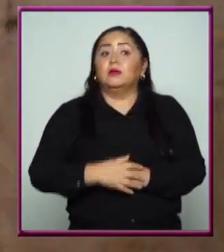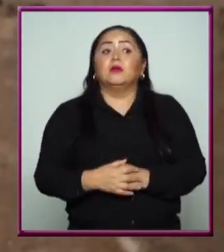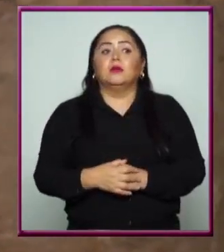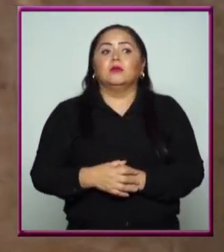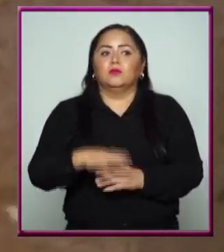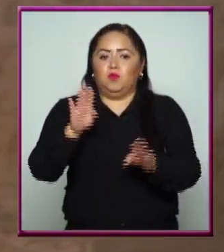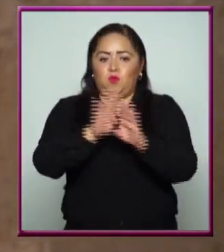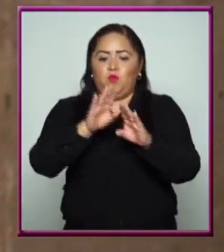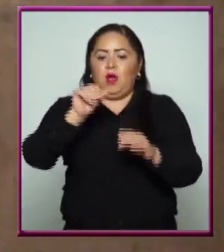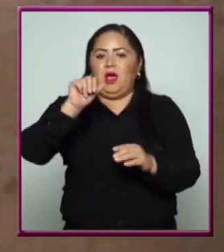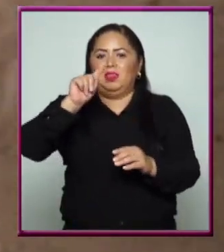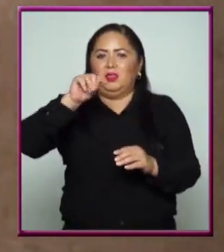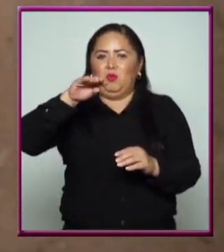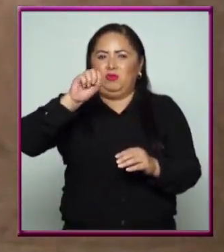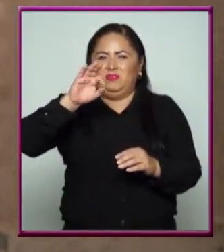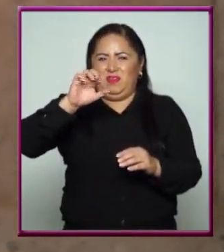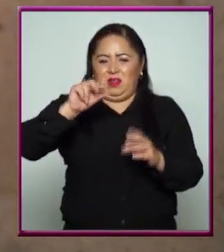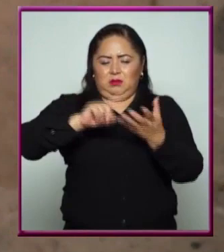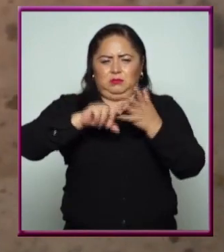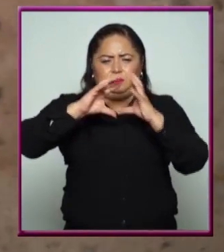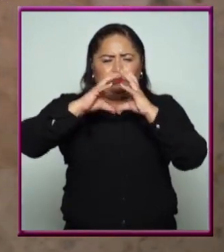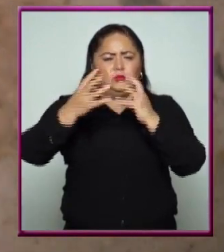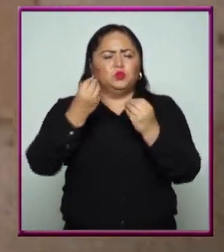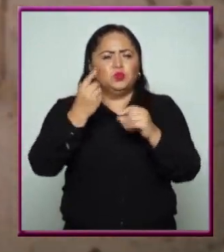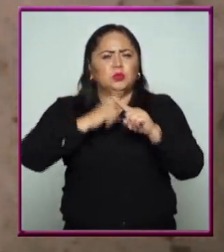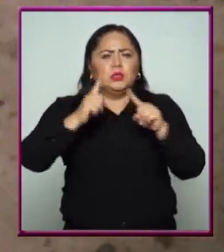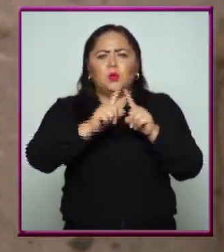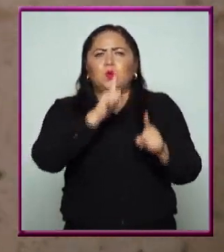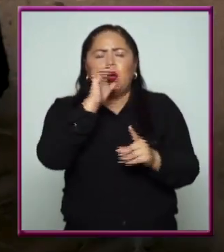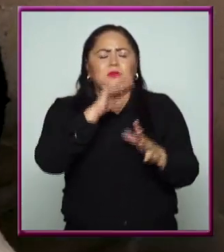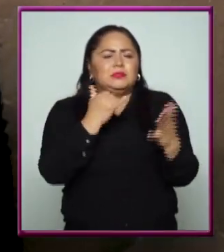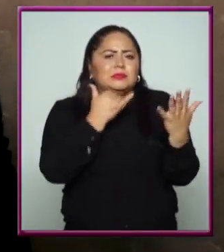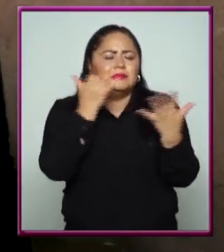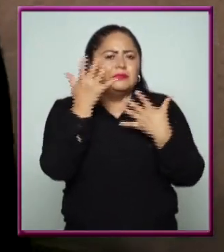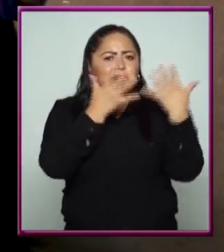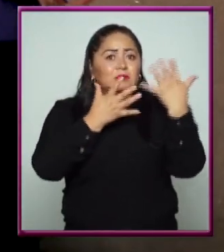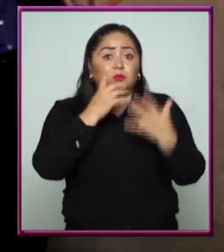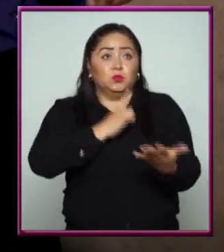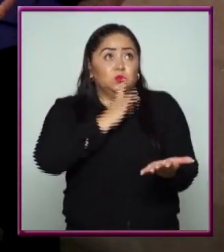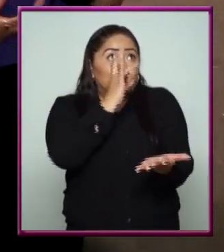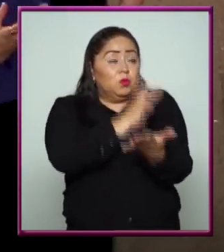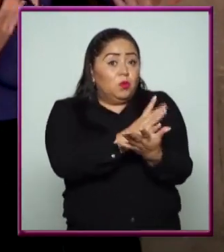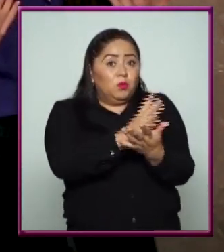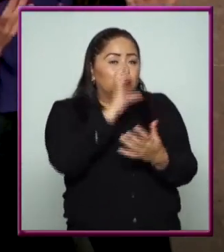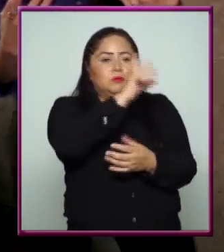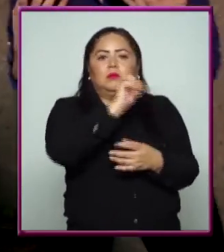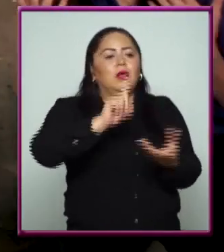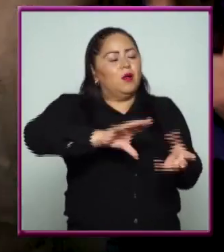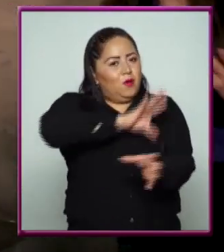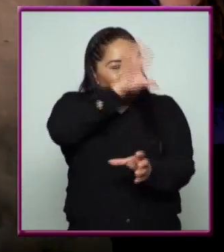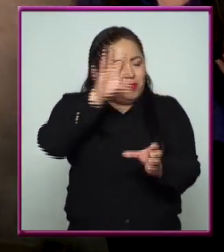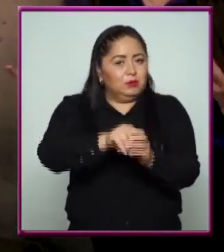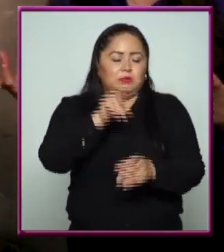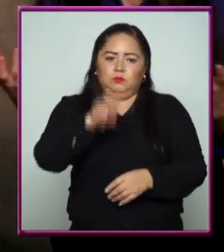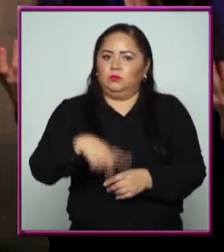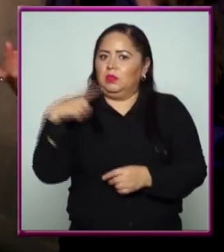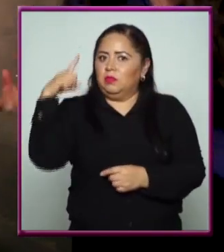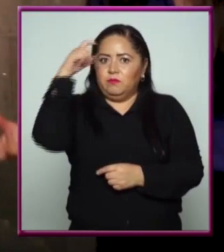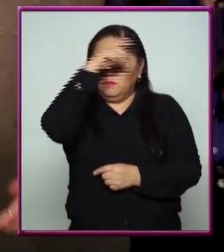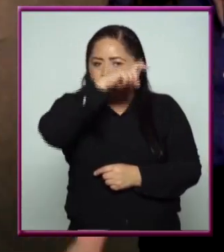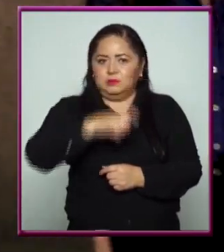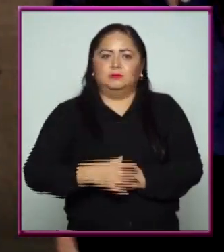Nuestra propia atmósfera produce muchos efectos luminosos confusos. Y no solo la atmósfera, en general es